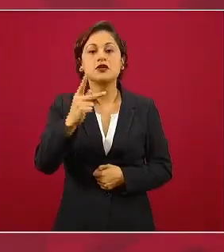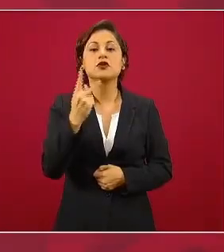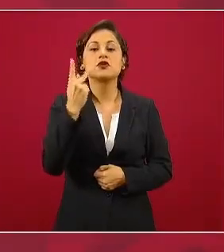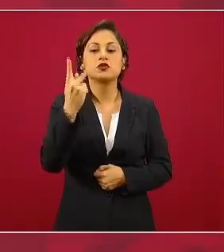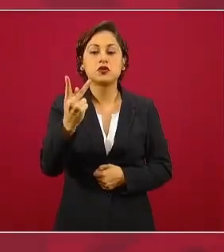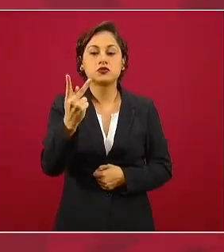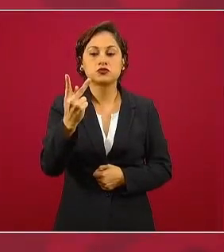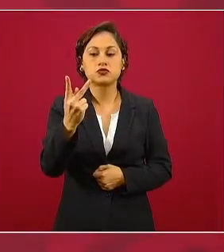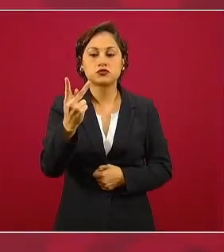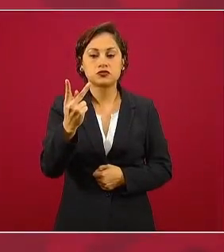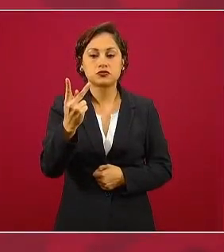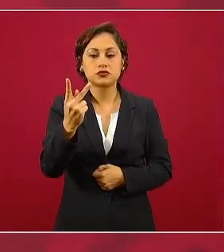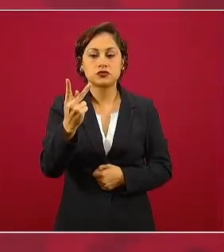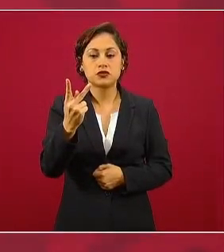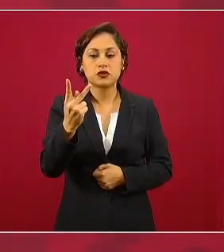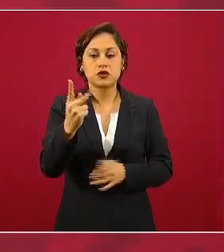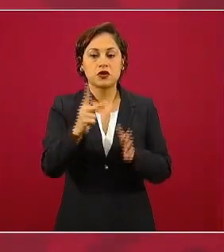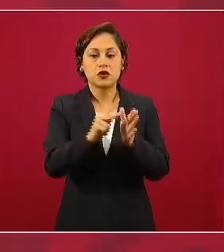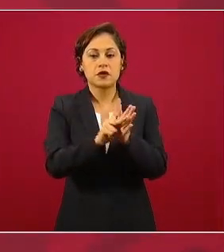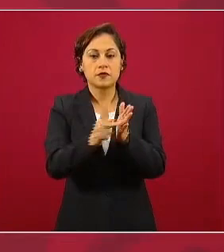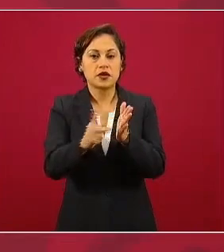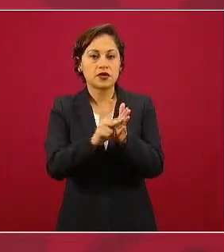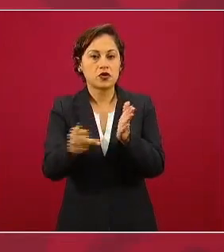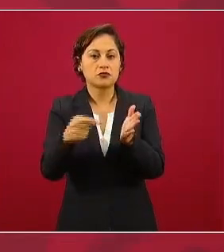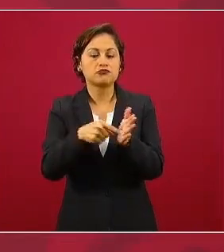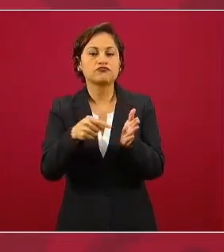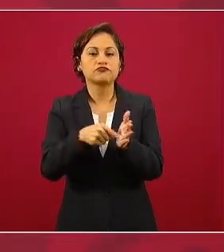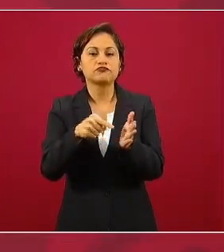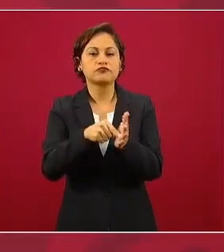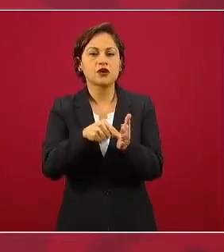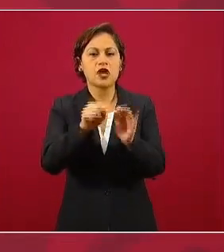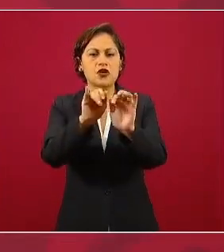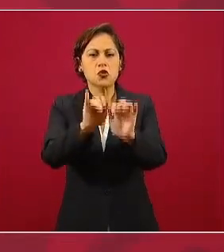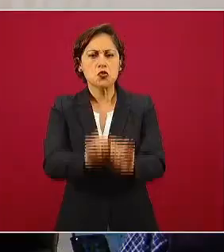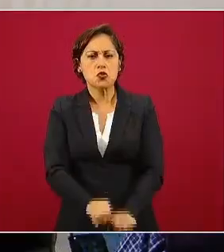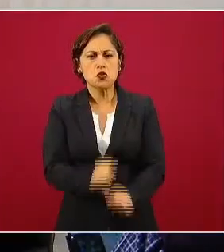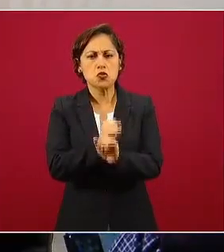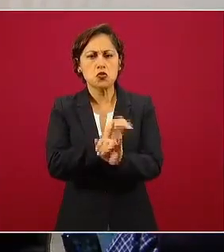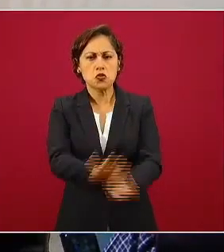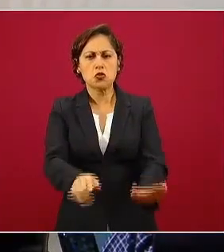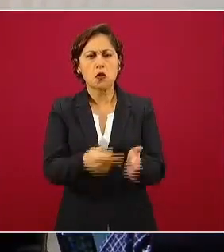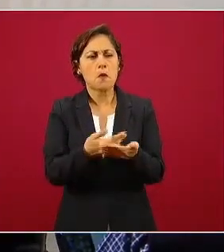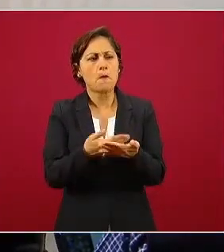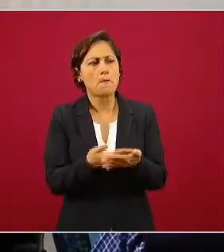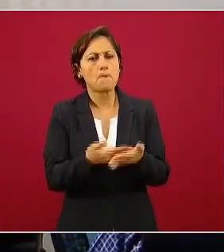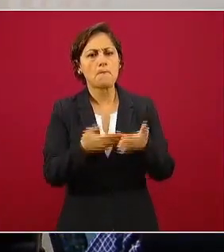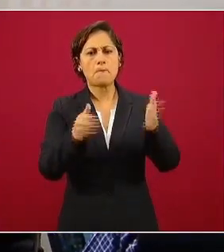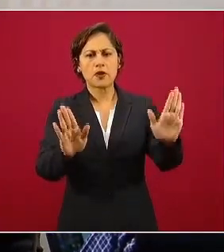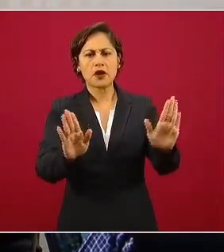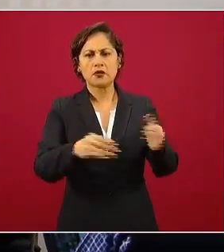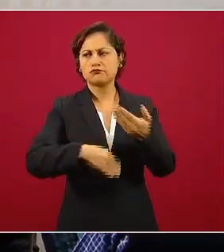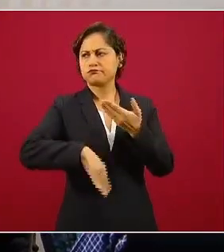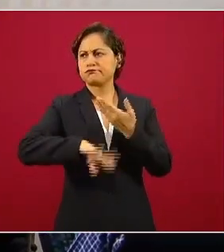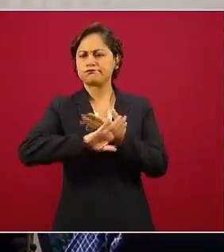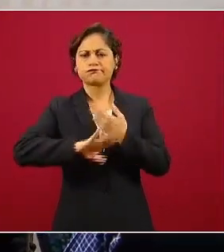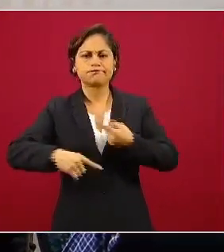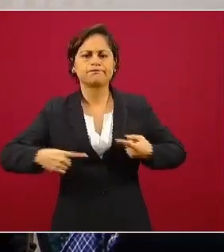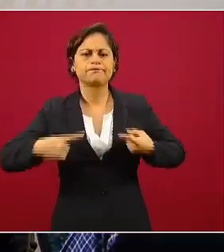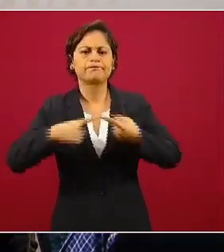Uno, abiertamente en contra de nosotros,